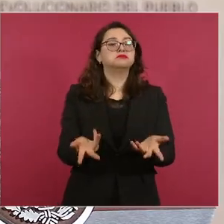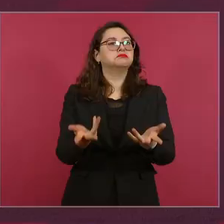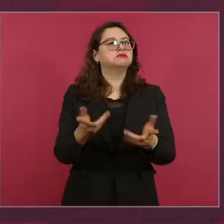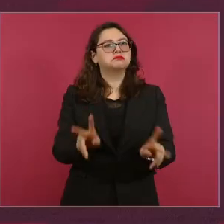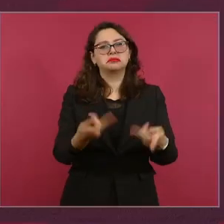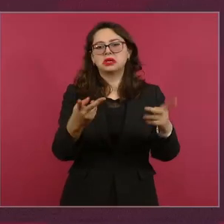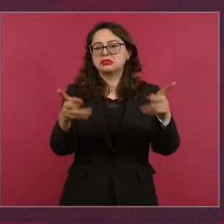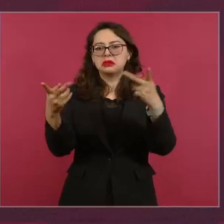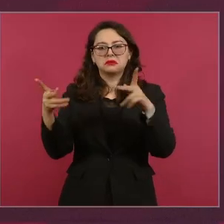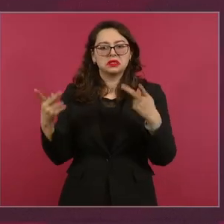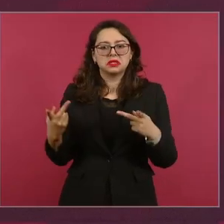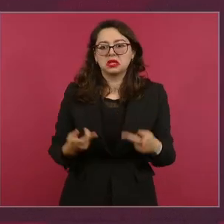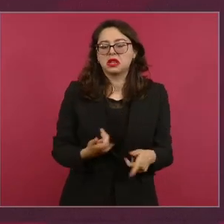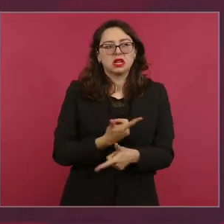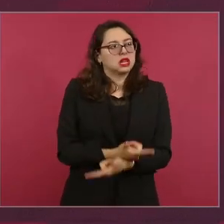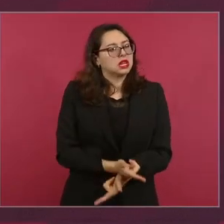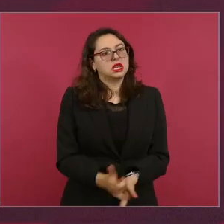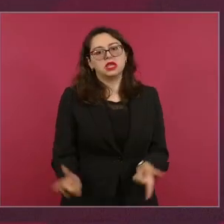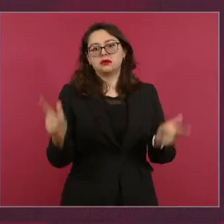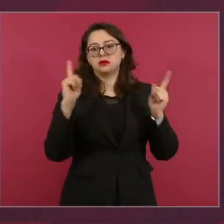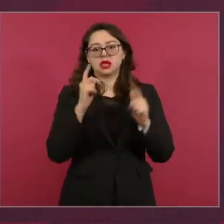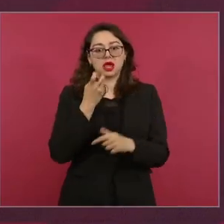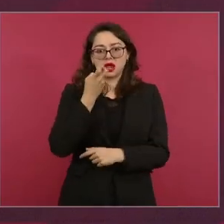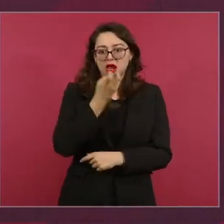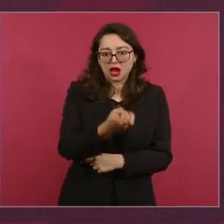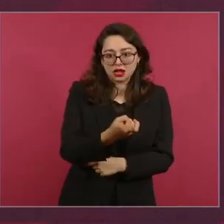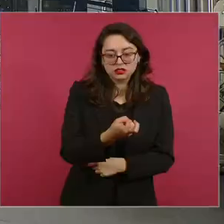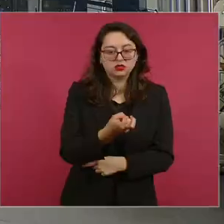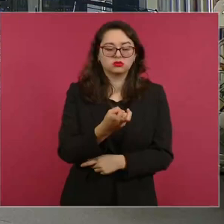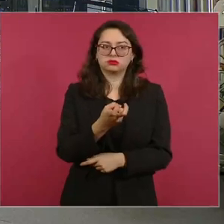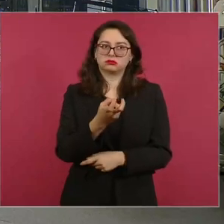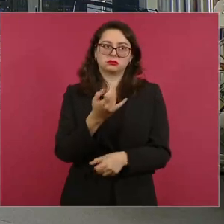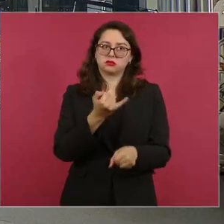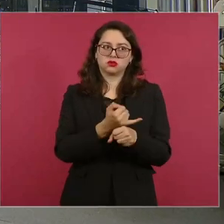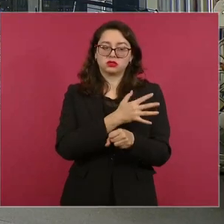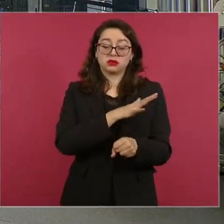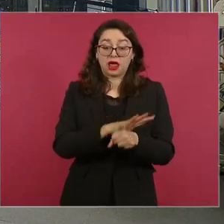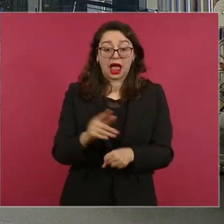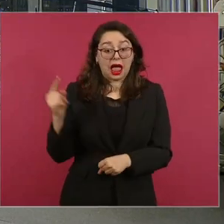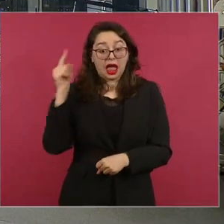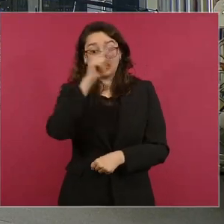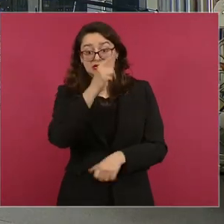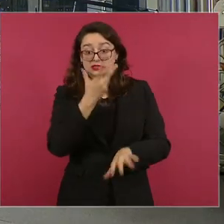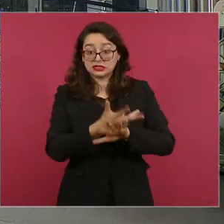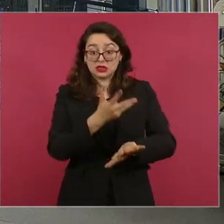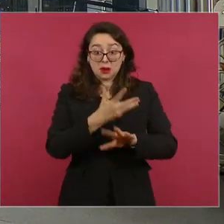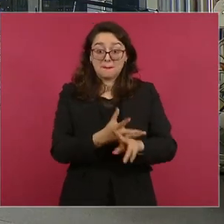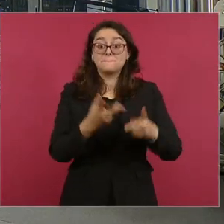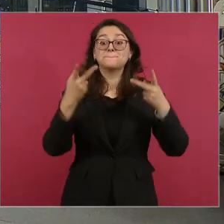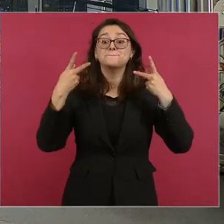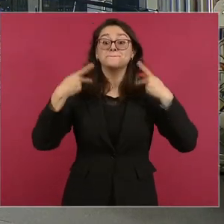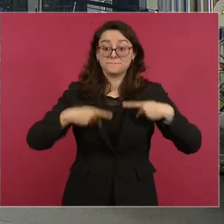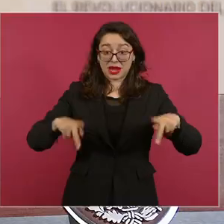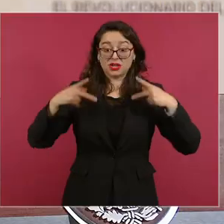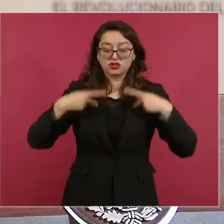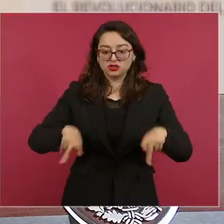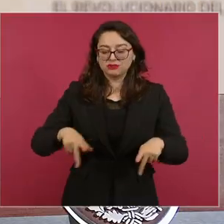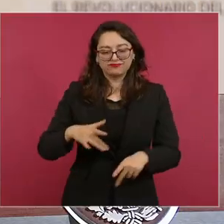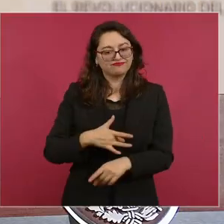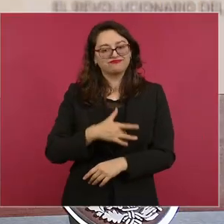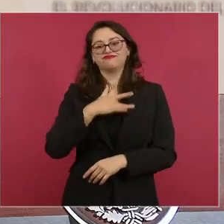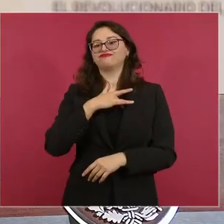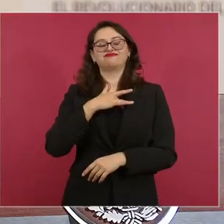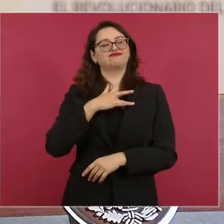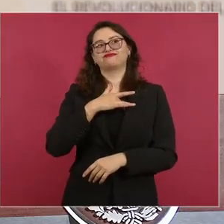en Arizona. Pero ya la gente en Estados Unidos, los ciudadanos de Estados Unidos, están cambiando,